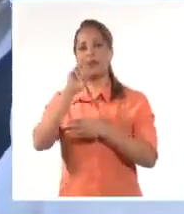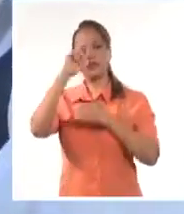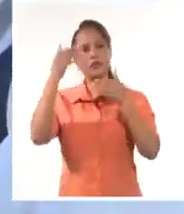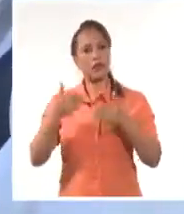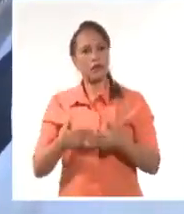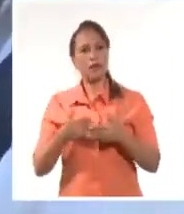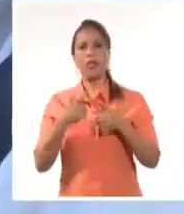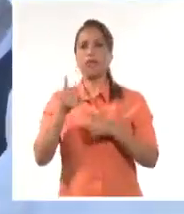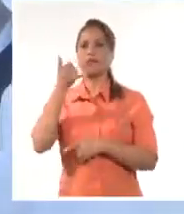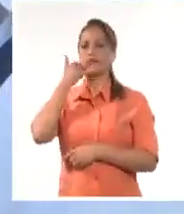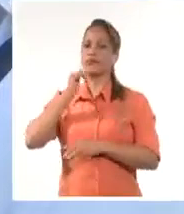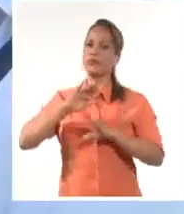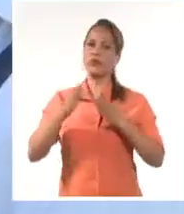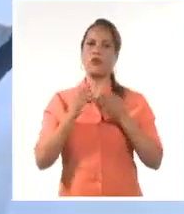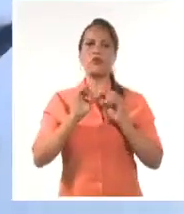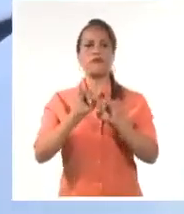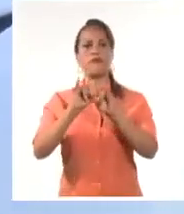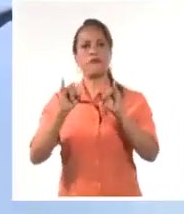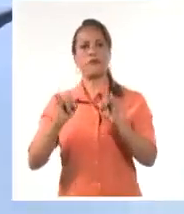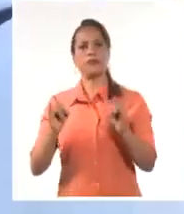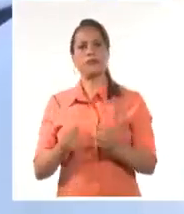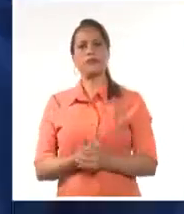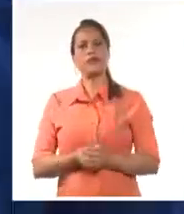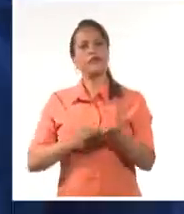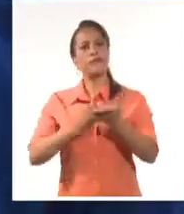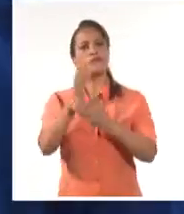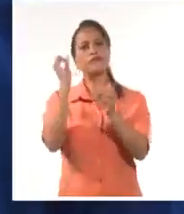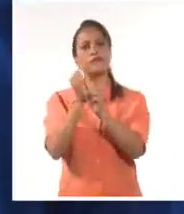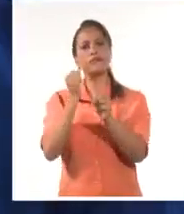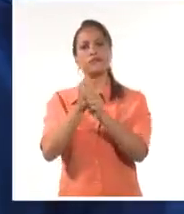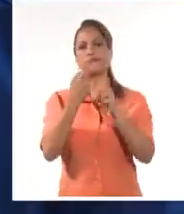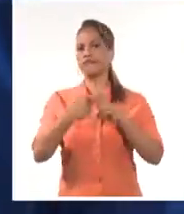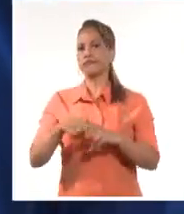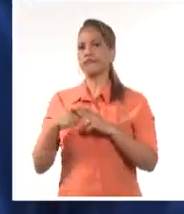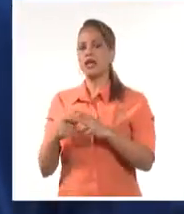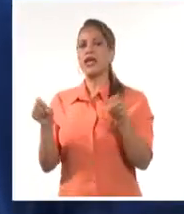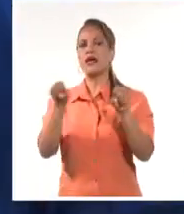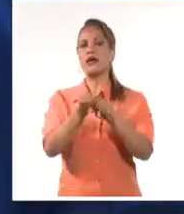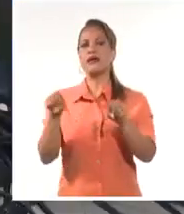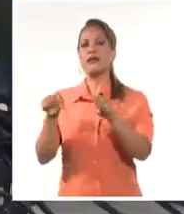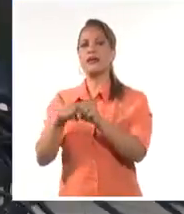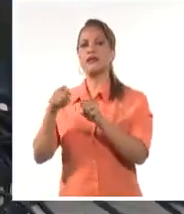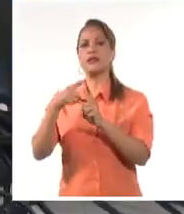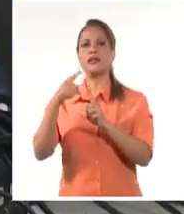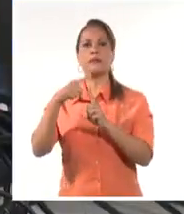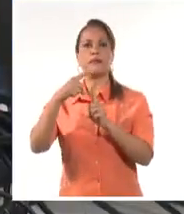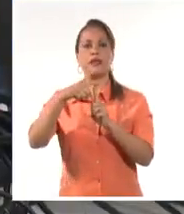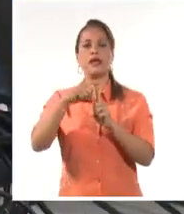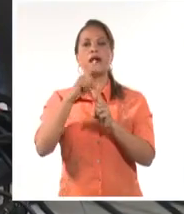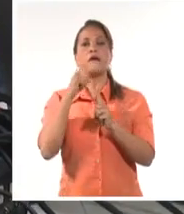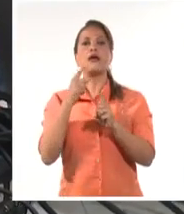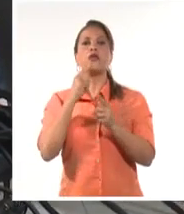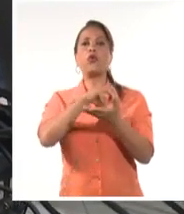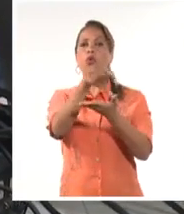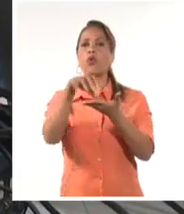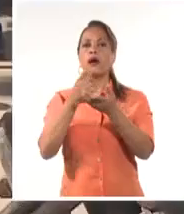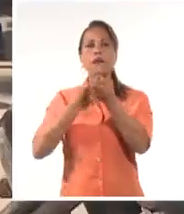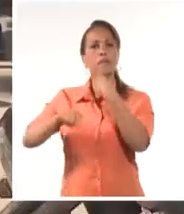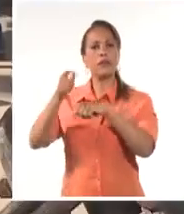según informan fuentes oficiales. Se trabaja para restablecer los enlaces de terminales en puntos de ventas y de acceso